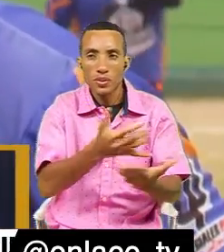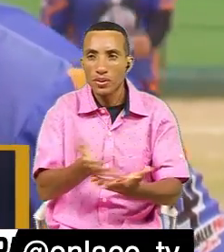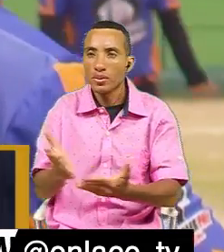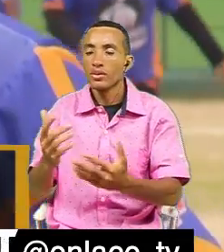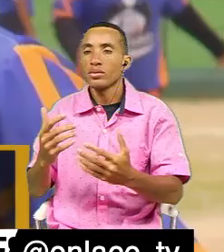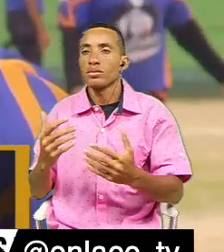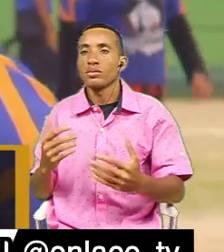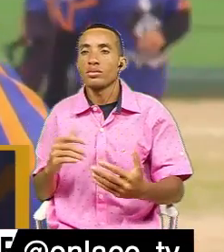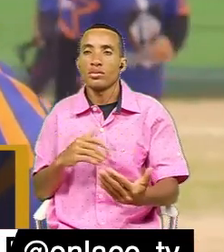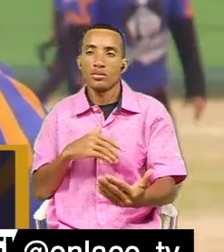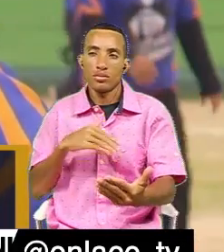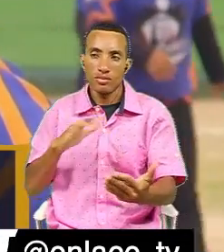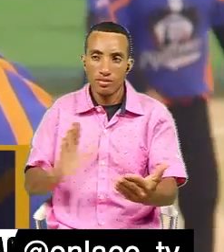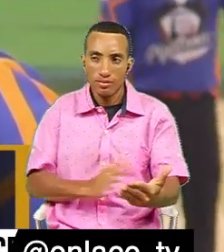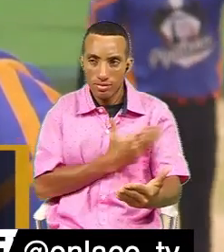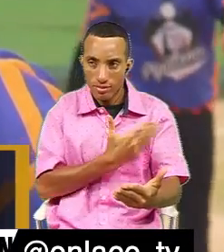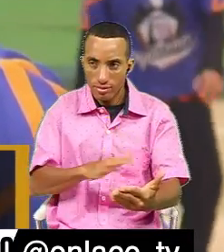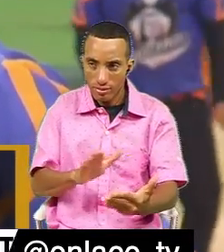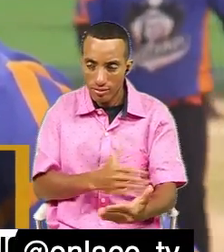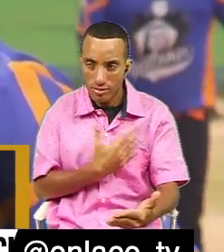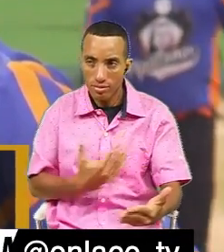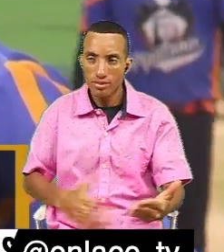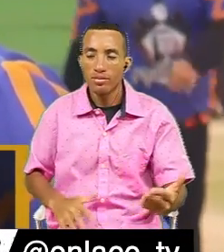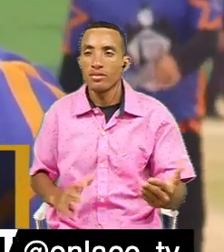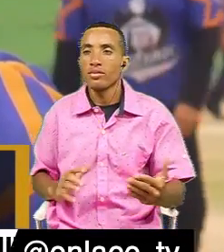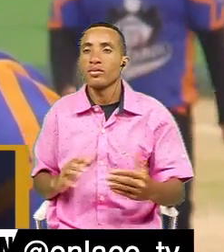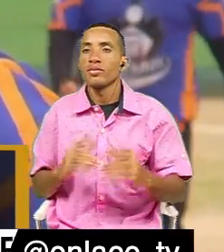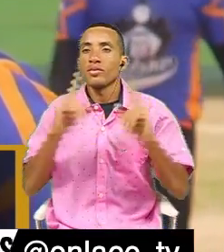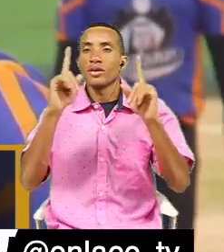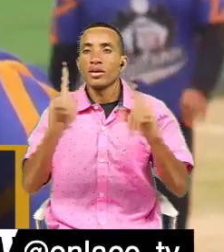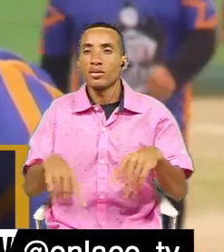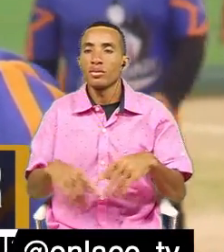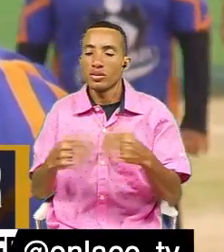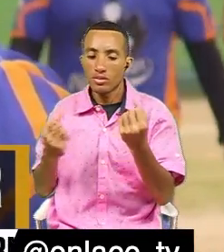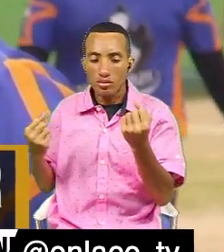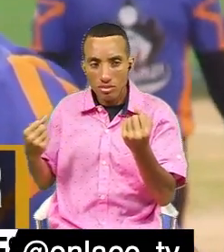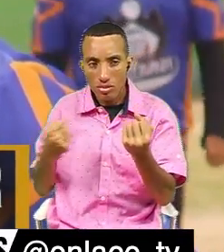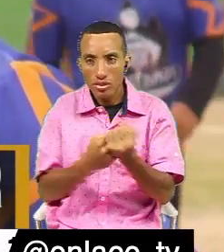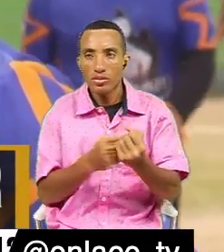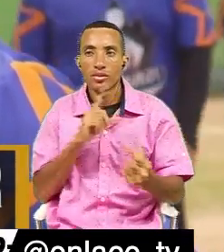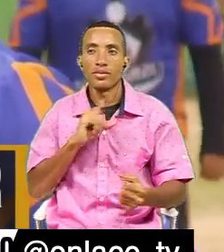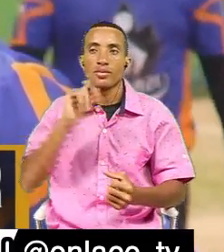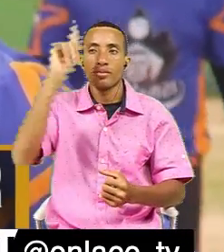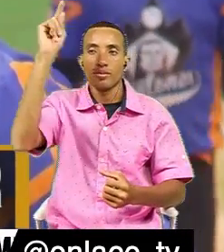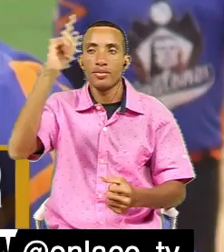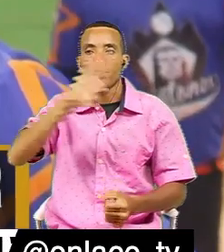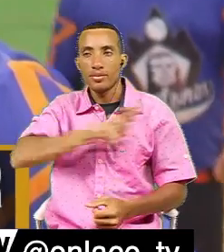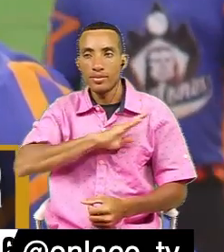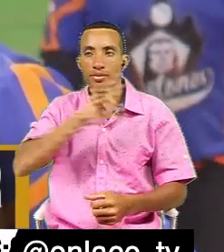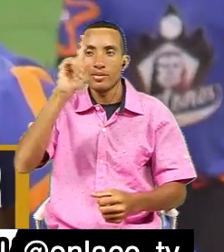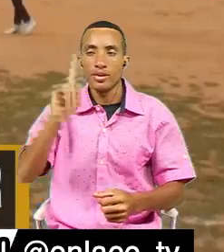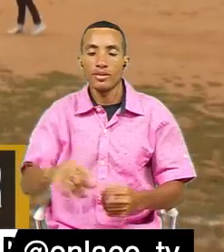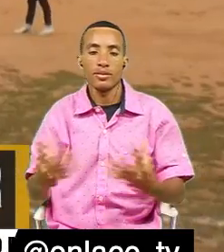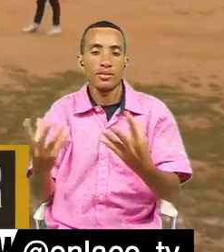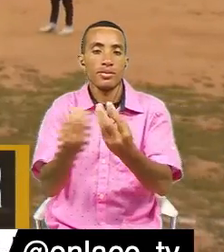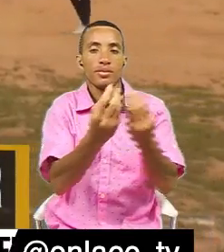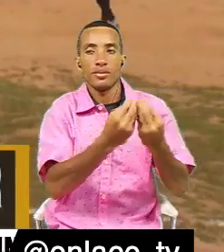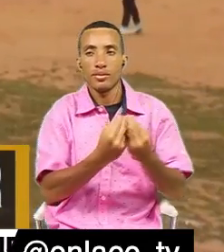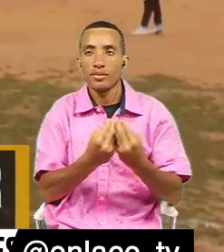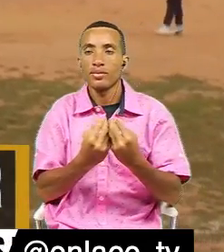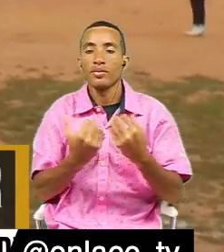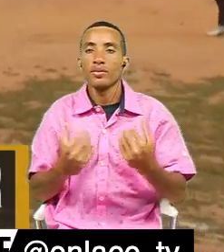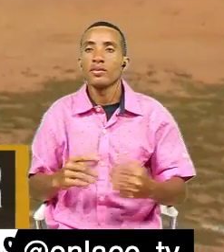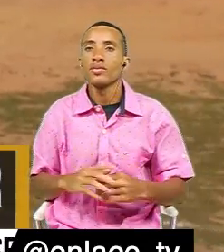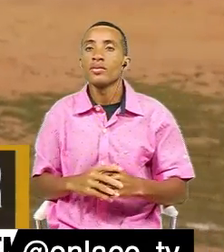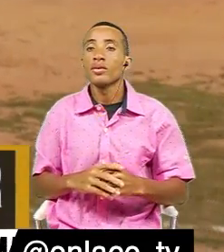música, etcétera. Y obviamente con el patrocinio de Inderva y de la alcaldía municipal y obviamente todo el equipo de softball de Barrancabermeja. A primera hora